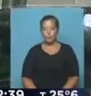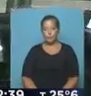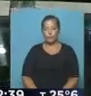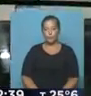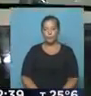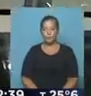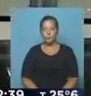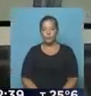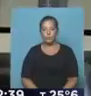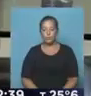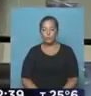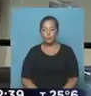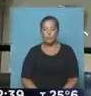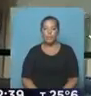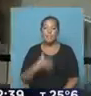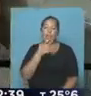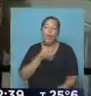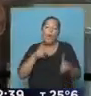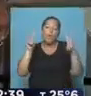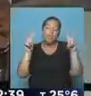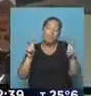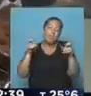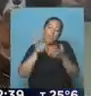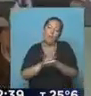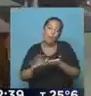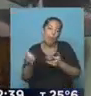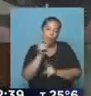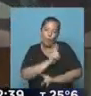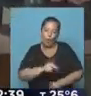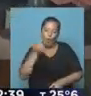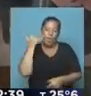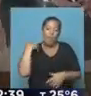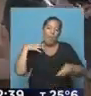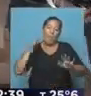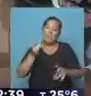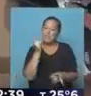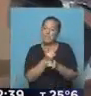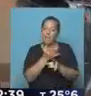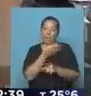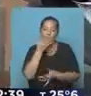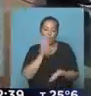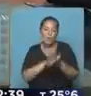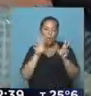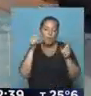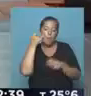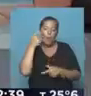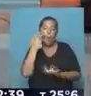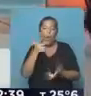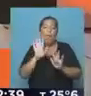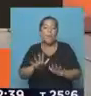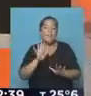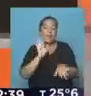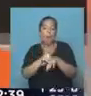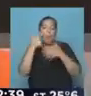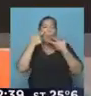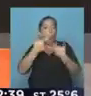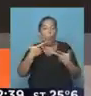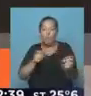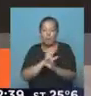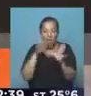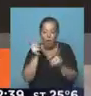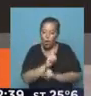pestes posiblemente el tema no sea nuevo y de hecho en general sieme se habló de esto pero nunca se vio de una manera tan transparente a ver